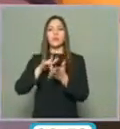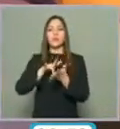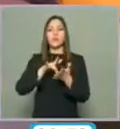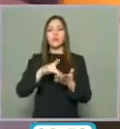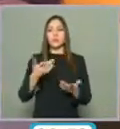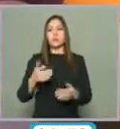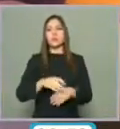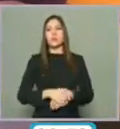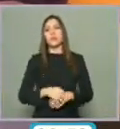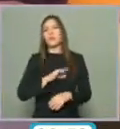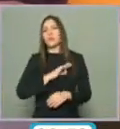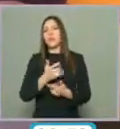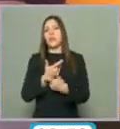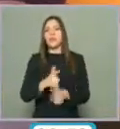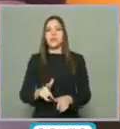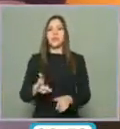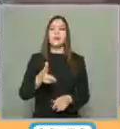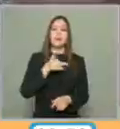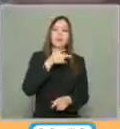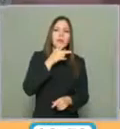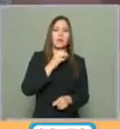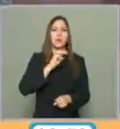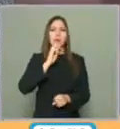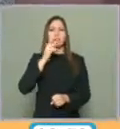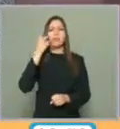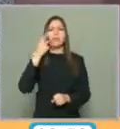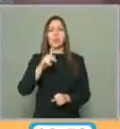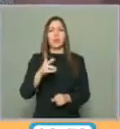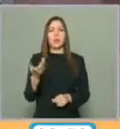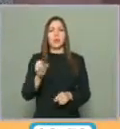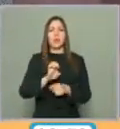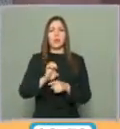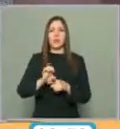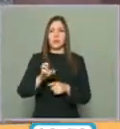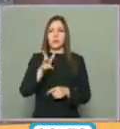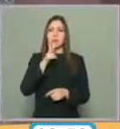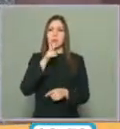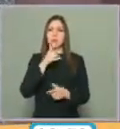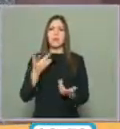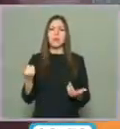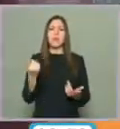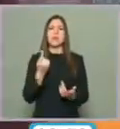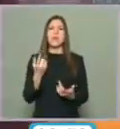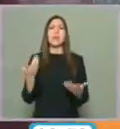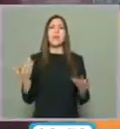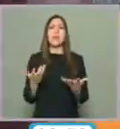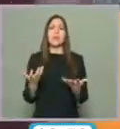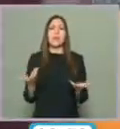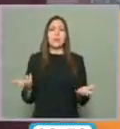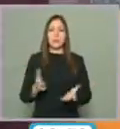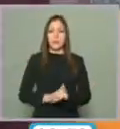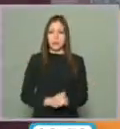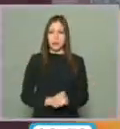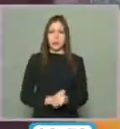cualquier género, ya está la madre o el padre. Pero entonces el padre, ¿qué rol juega al final del